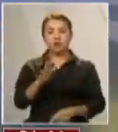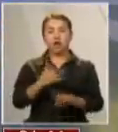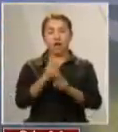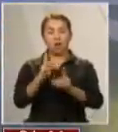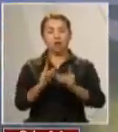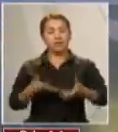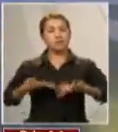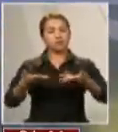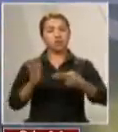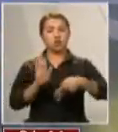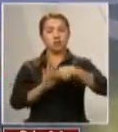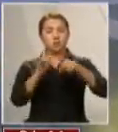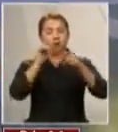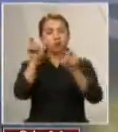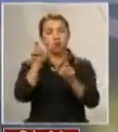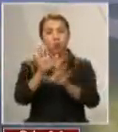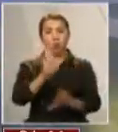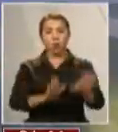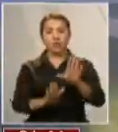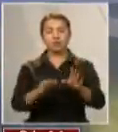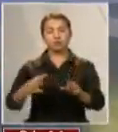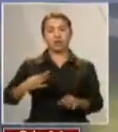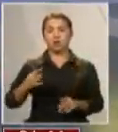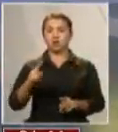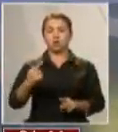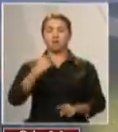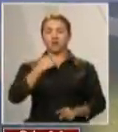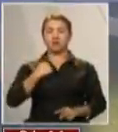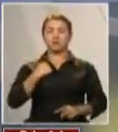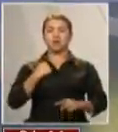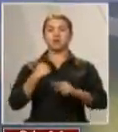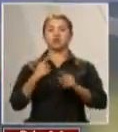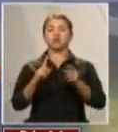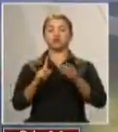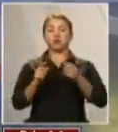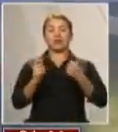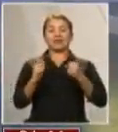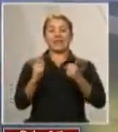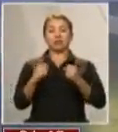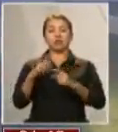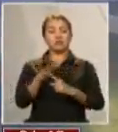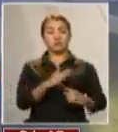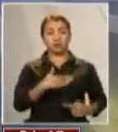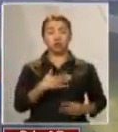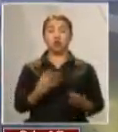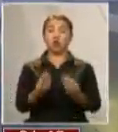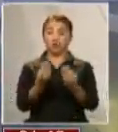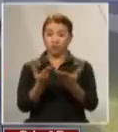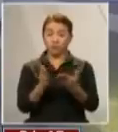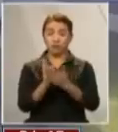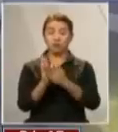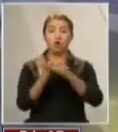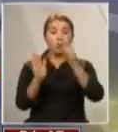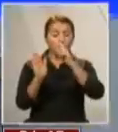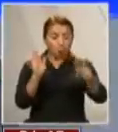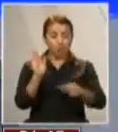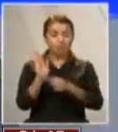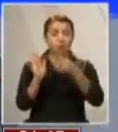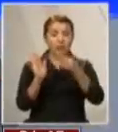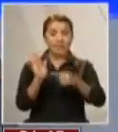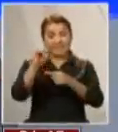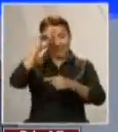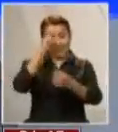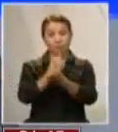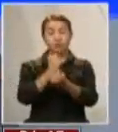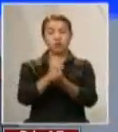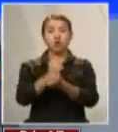disposición en esta norma que proteja a los ciudadanos de no ser víctimas de un trato discriminatorio por su apariencia, obviamente, por su orientación económica? El inciso final de la indicación establece que Carabineros